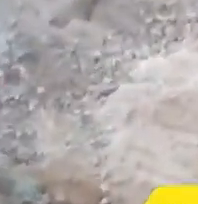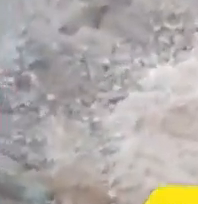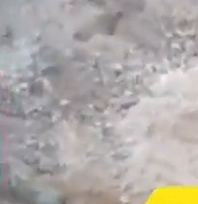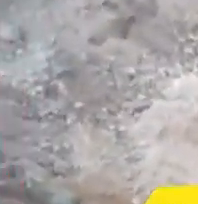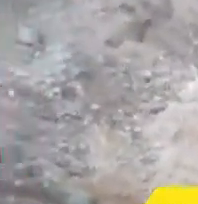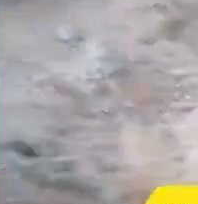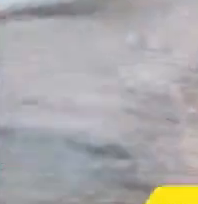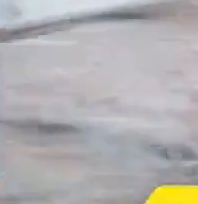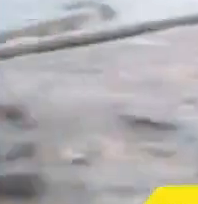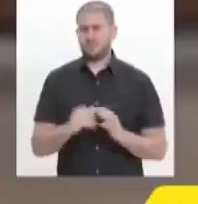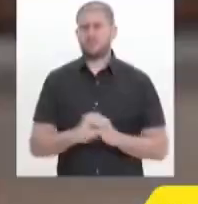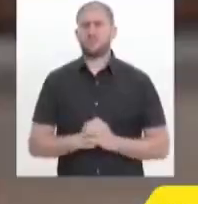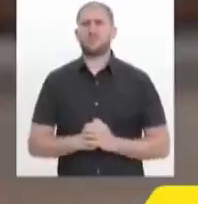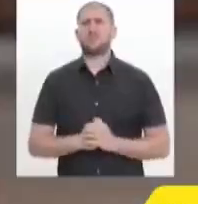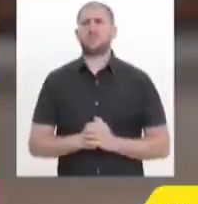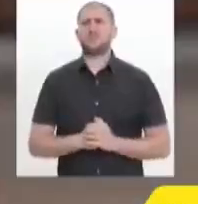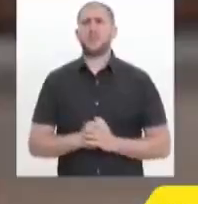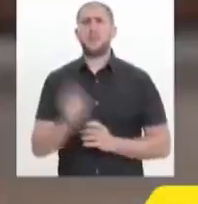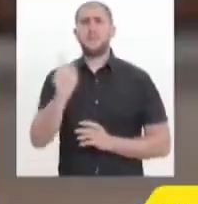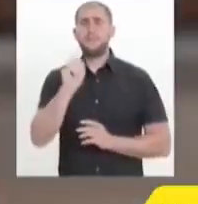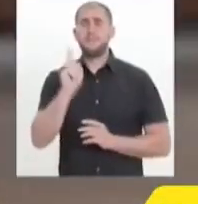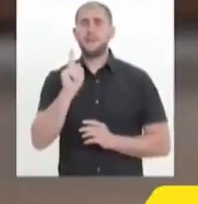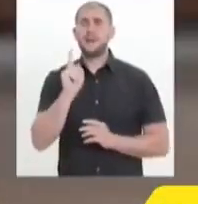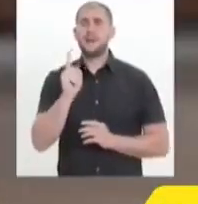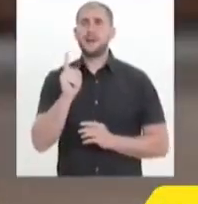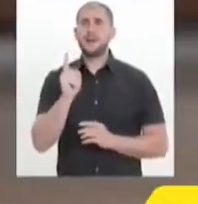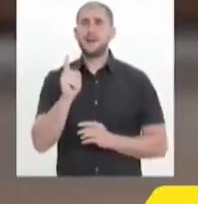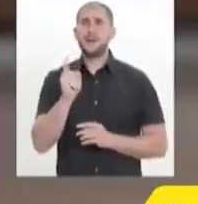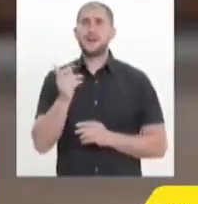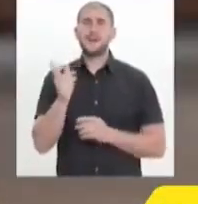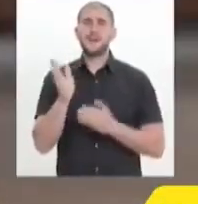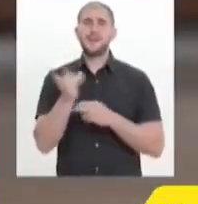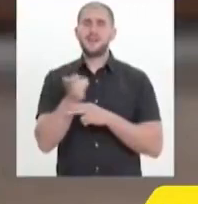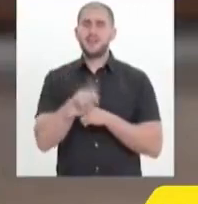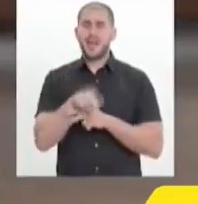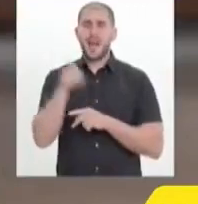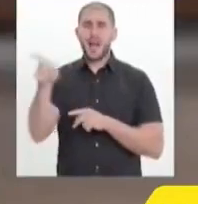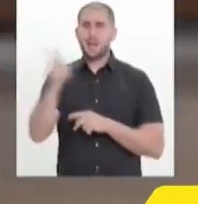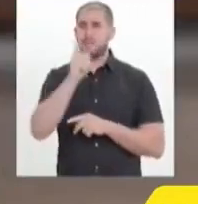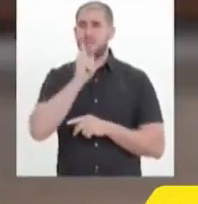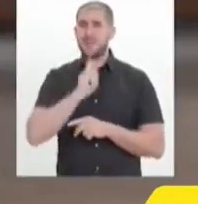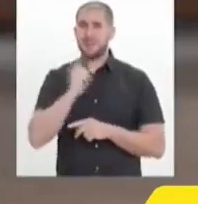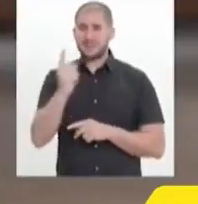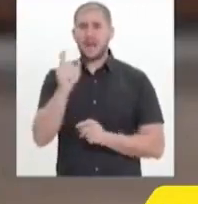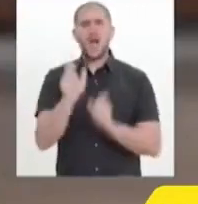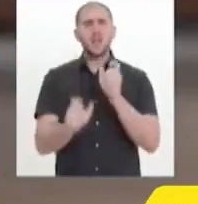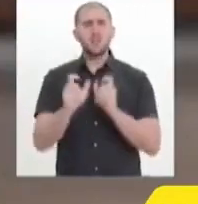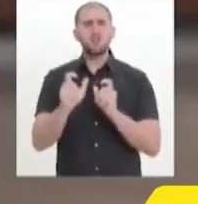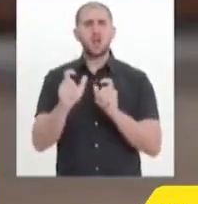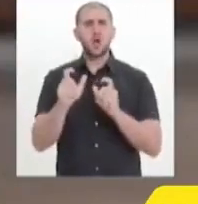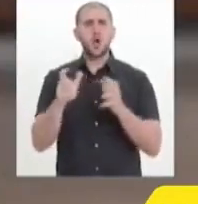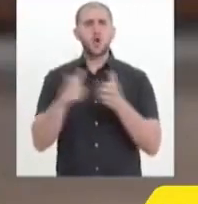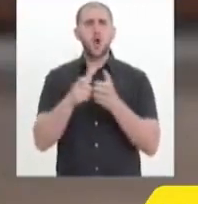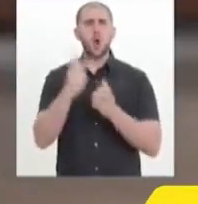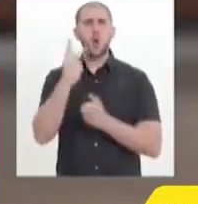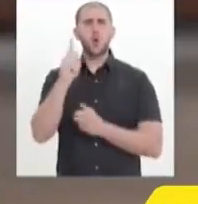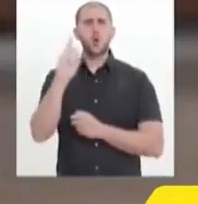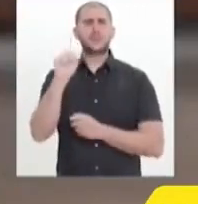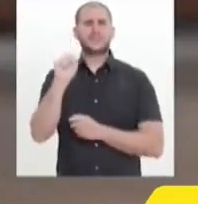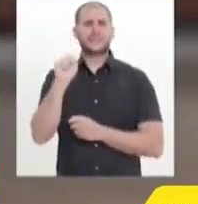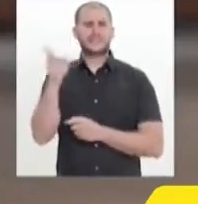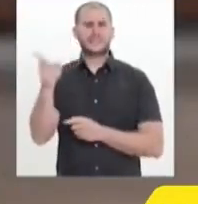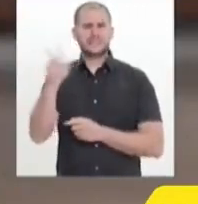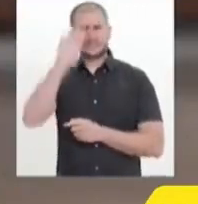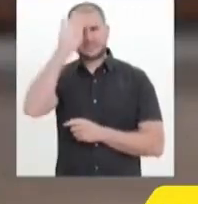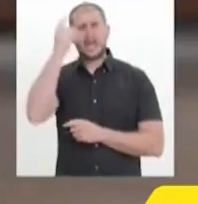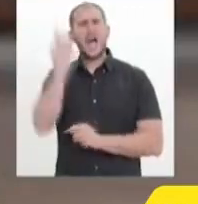de Seguridad de la ONU no reaccionó. Y ahora que Irán ha tomado pues sus represalias, unas